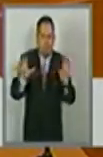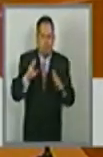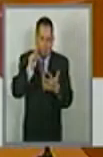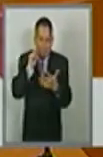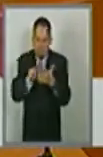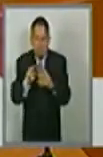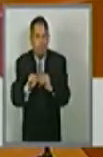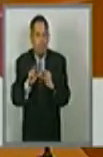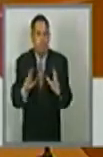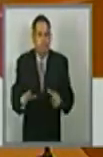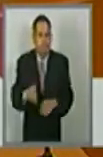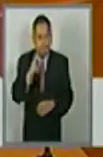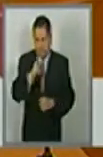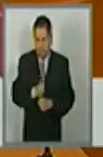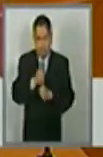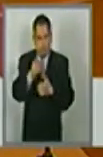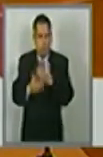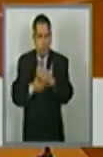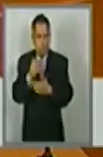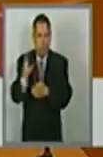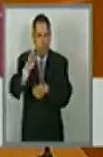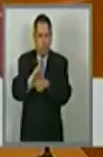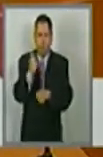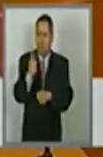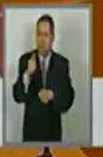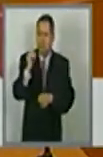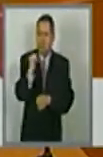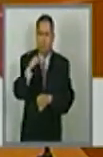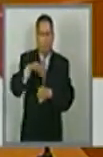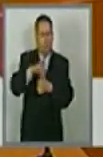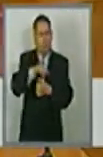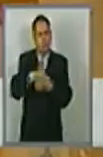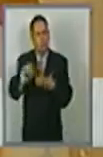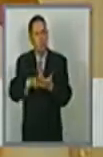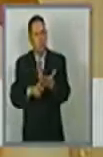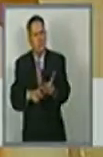esa rendición de cuentas se va a expresar el 1 de julio.